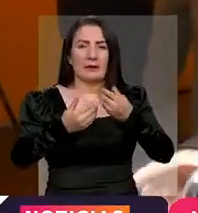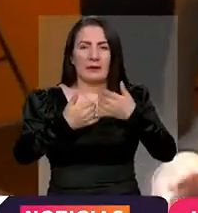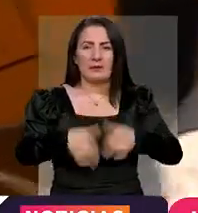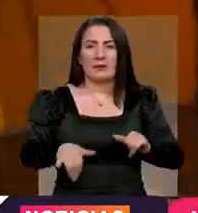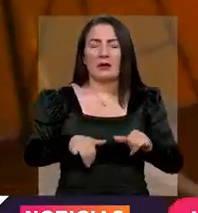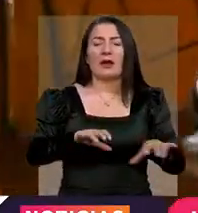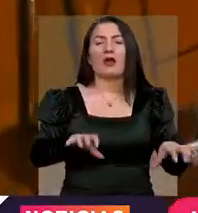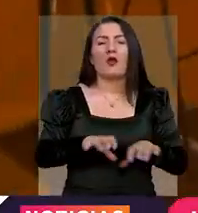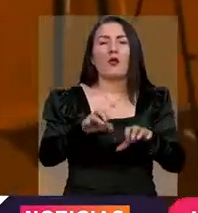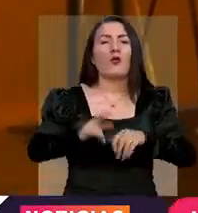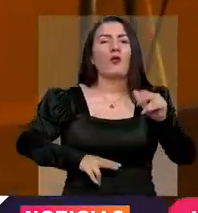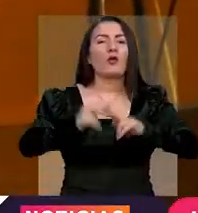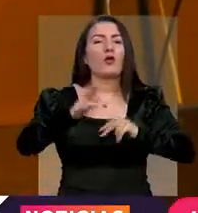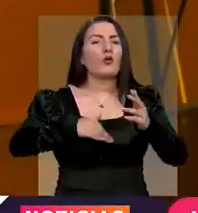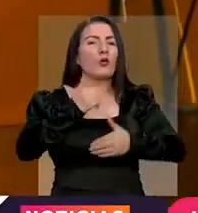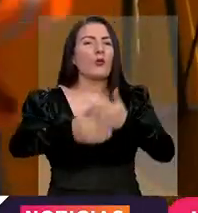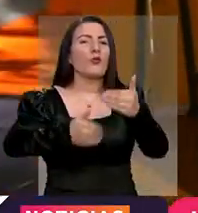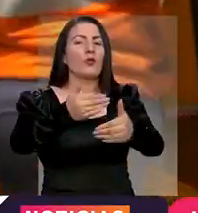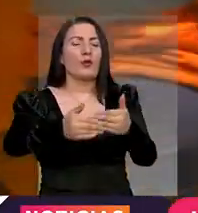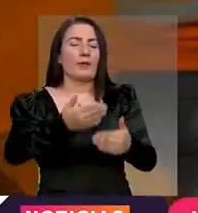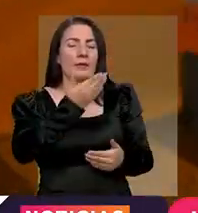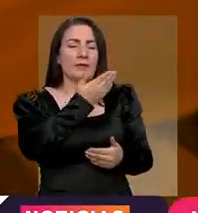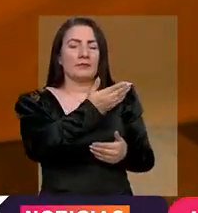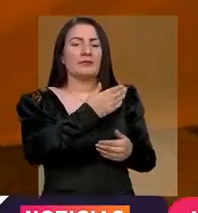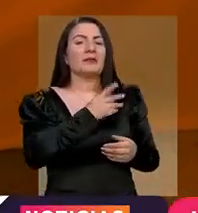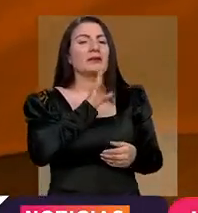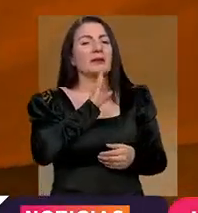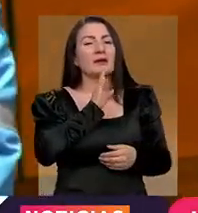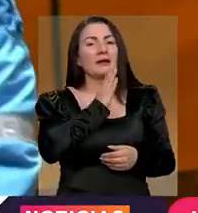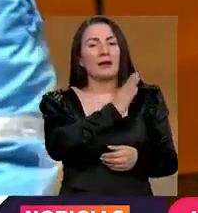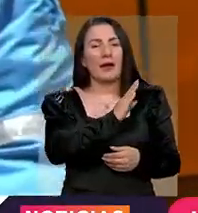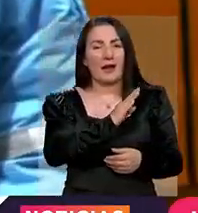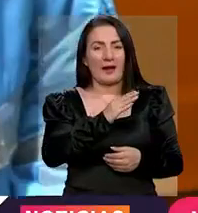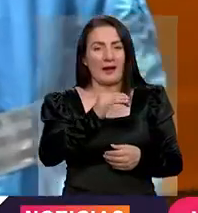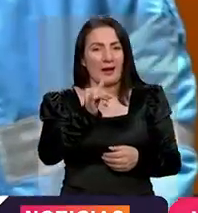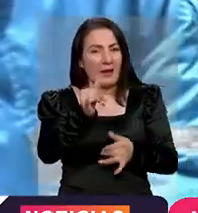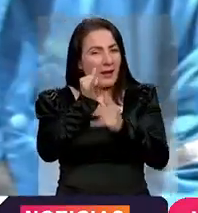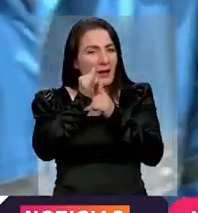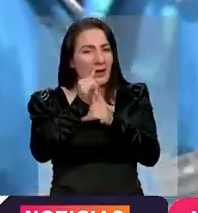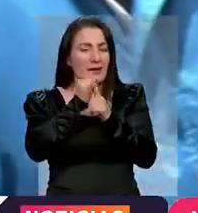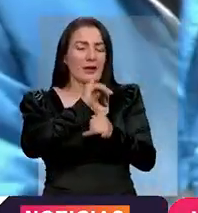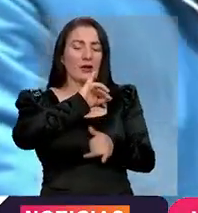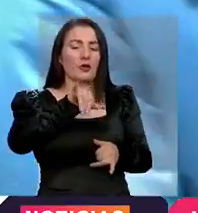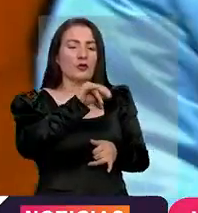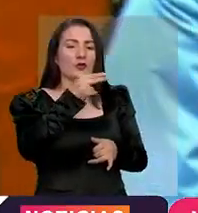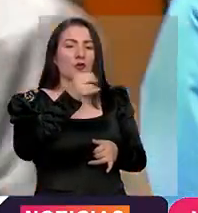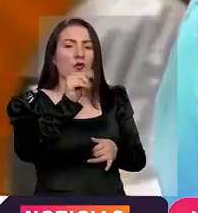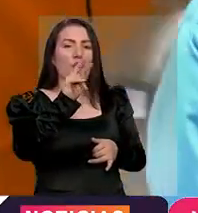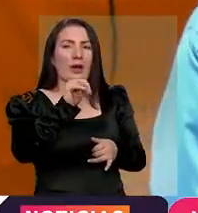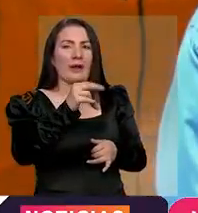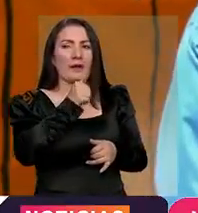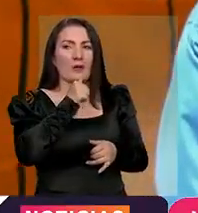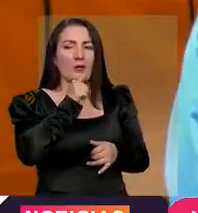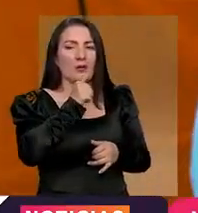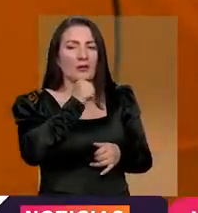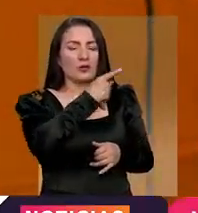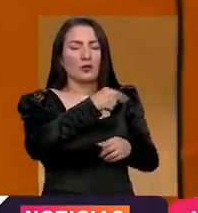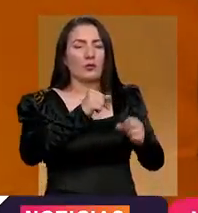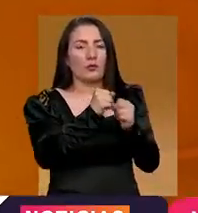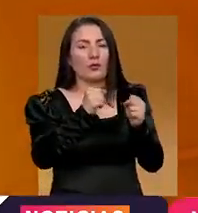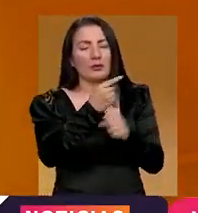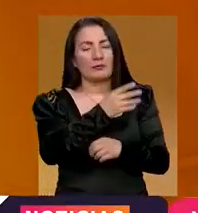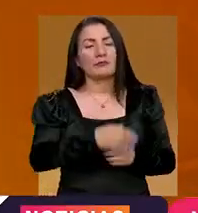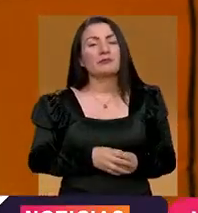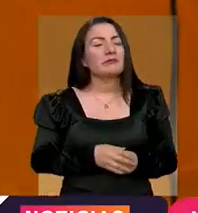las obras y cómo avanza la intervención, nos encontramos con el ingeniero Johan Rivera de Acueducto de Bogotá.